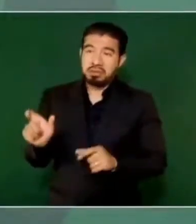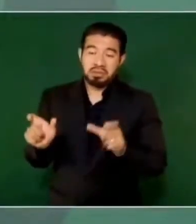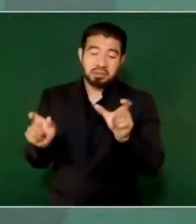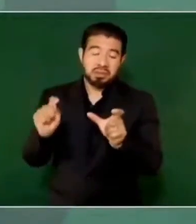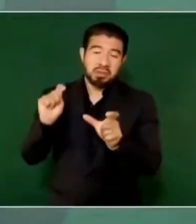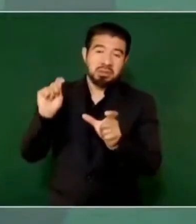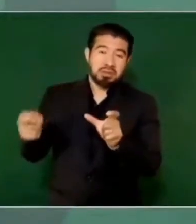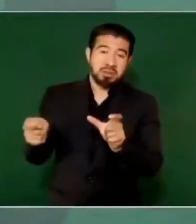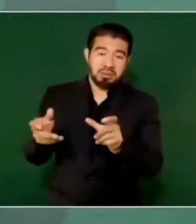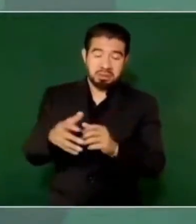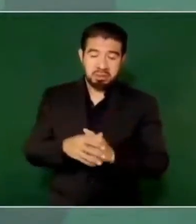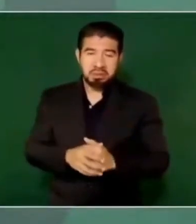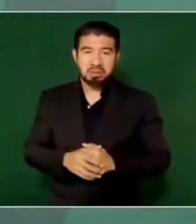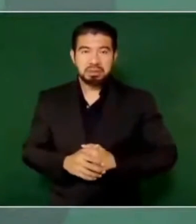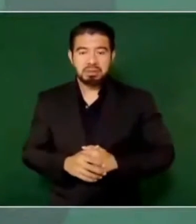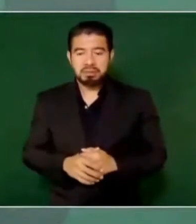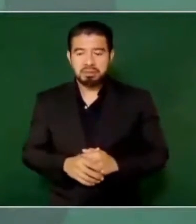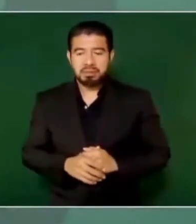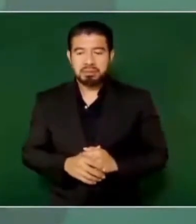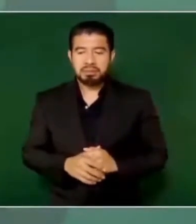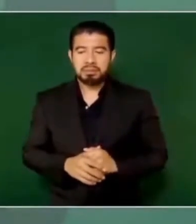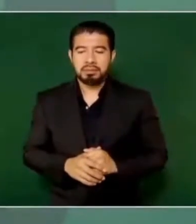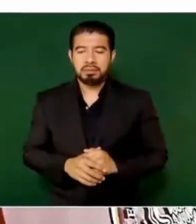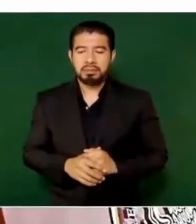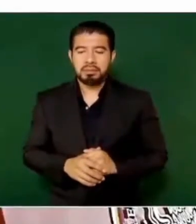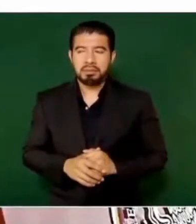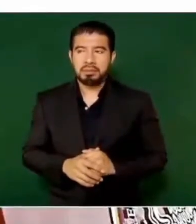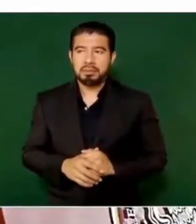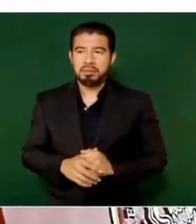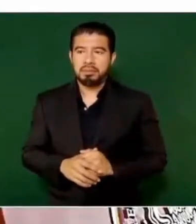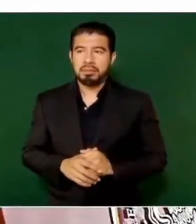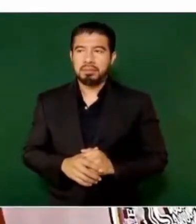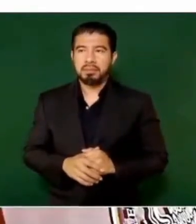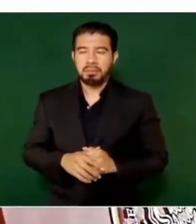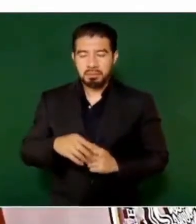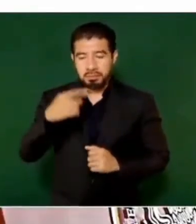el gobierno de Salinas. Por eso,